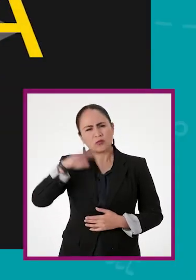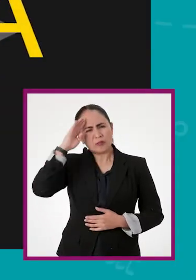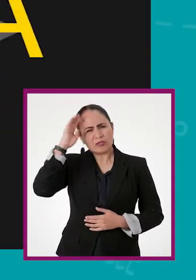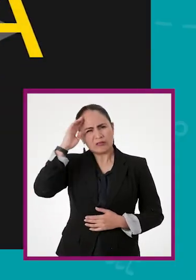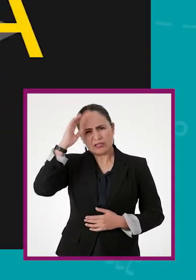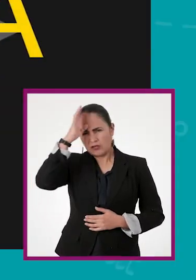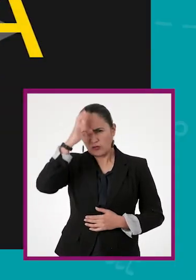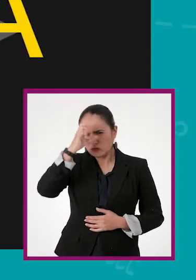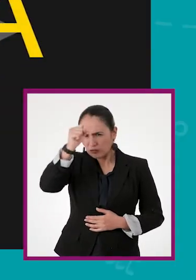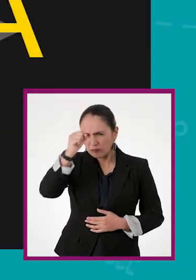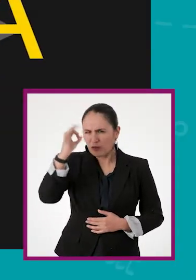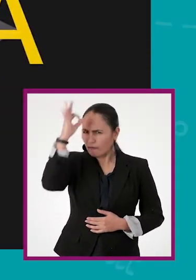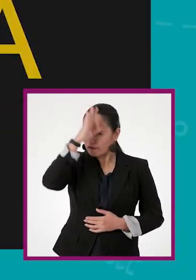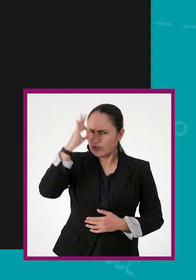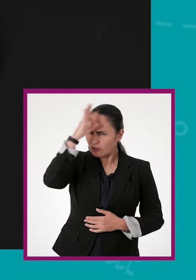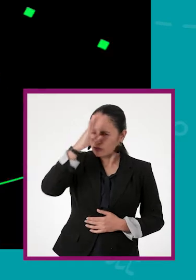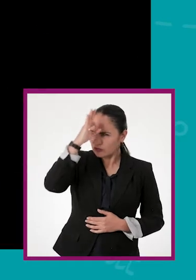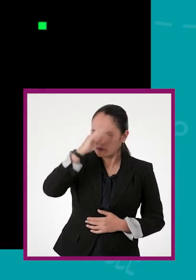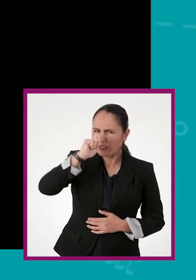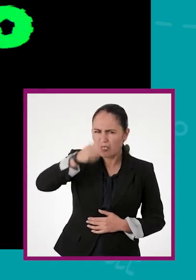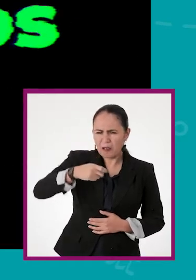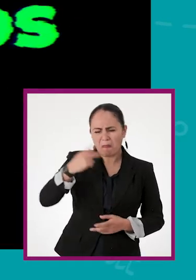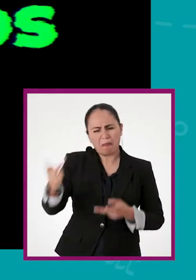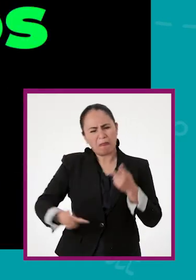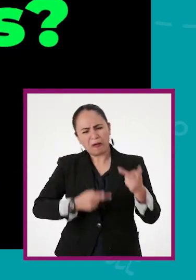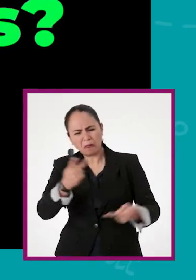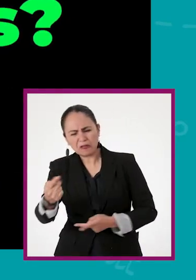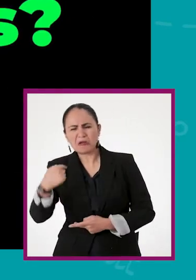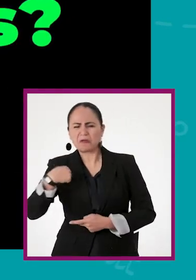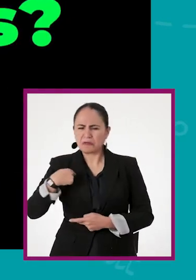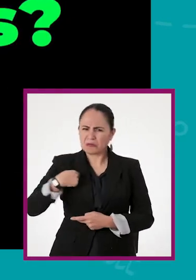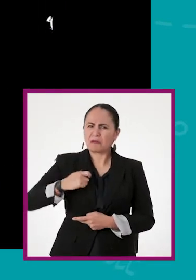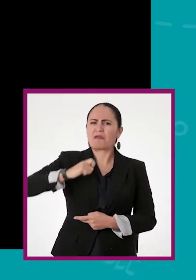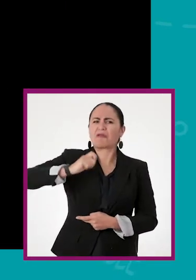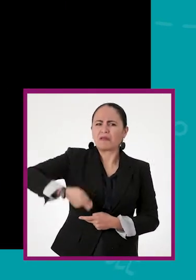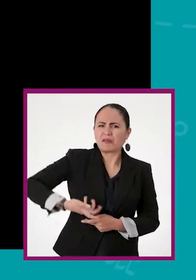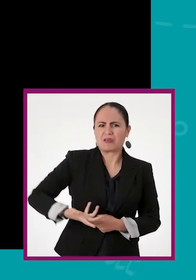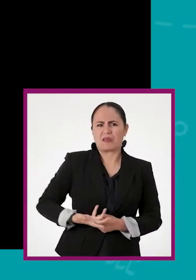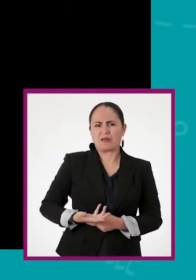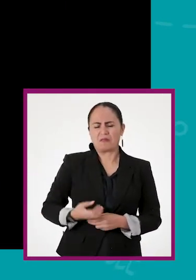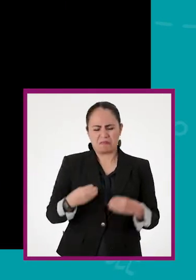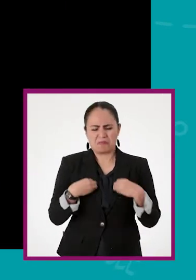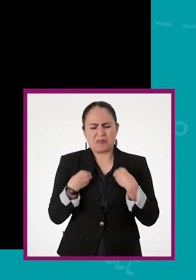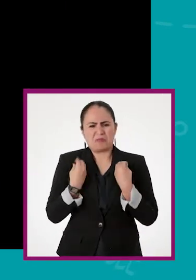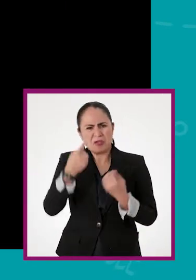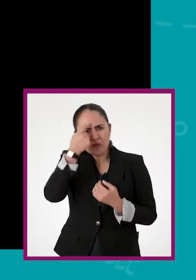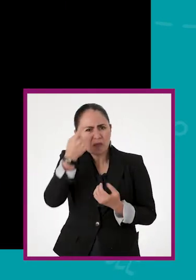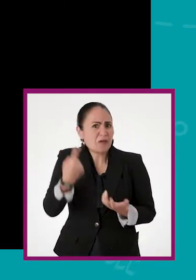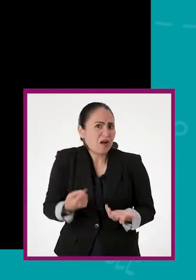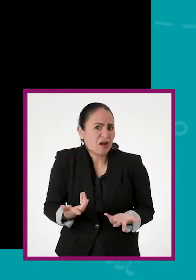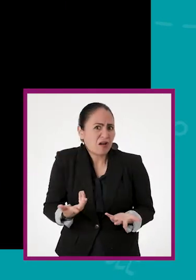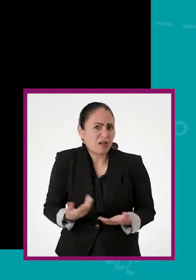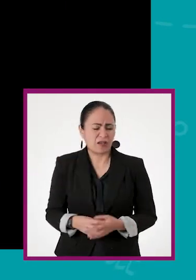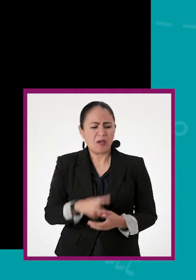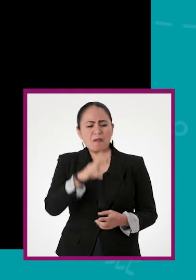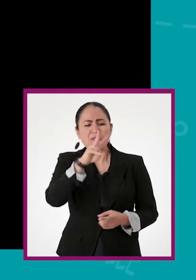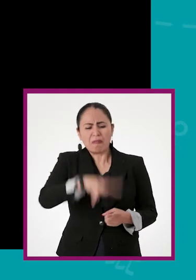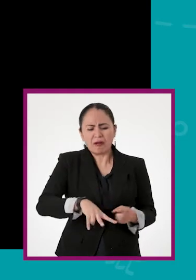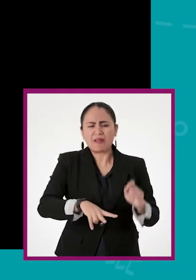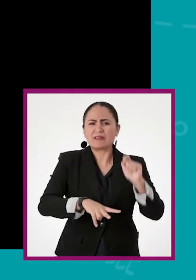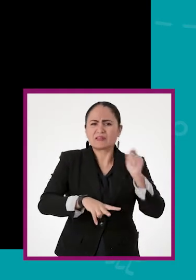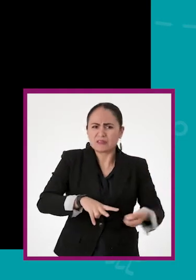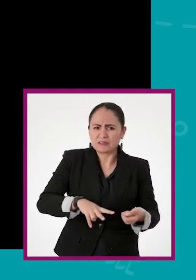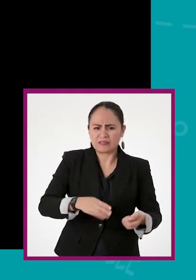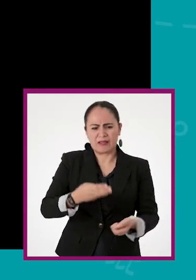Cuando pensamos en la filosofía, nos vienen a la cabeza preguntas tales como ¿quiénes somos? ¿Cuál es el sentido de la vida? ¿Qué es